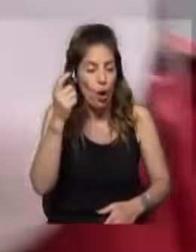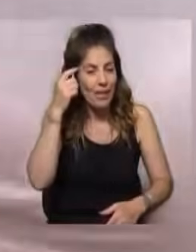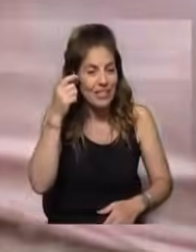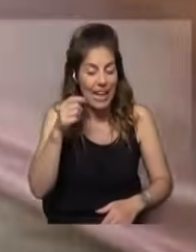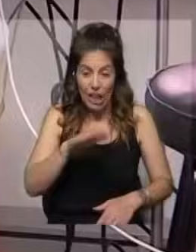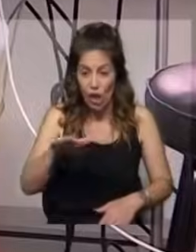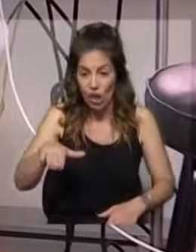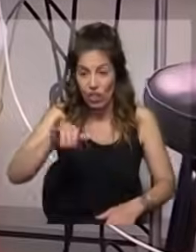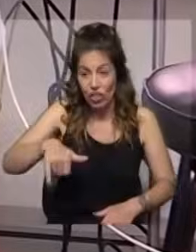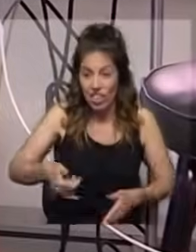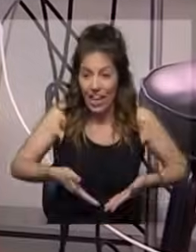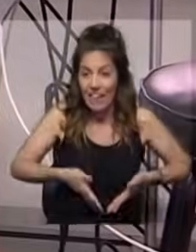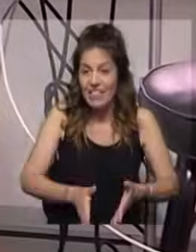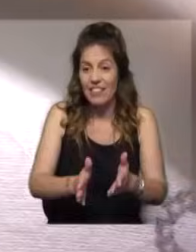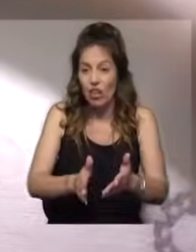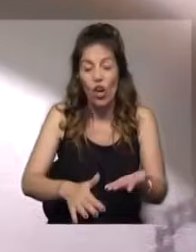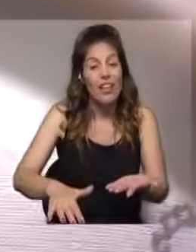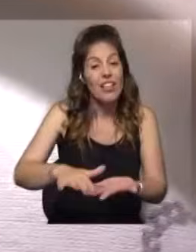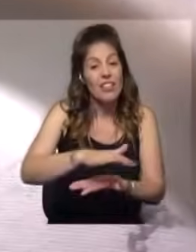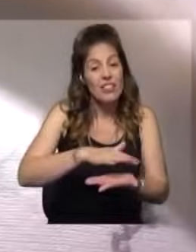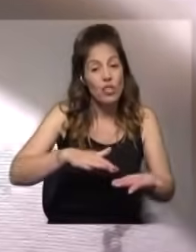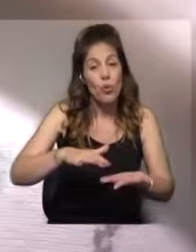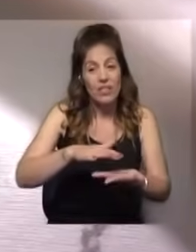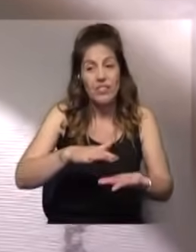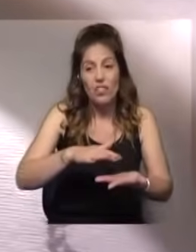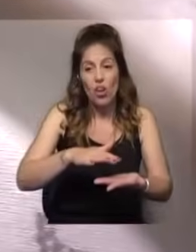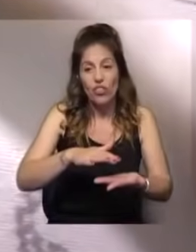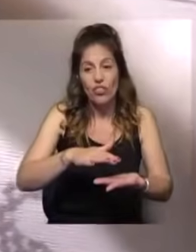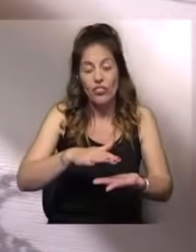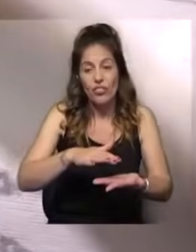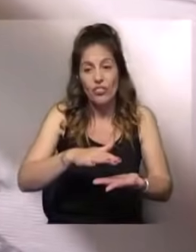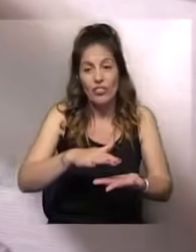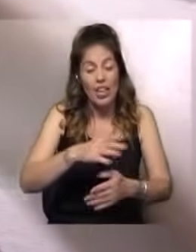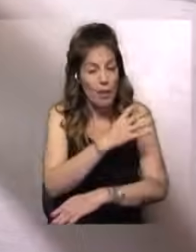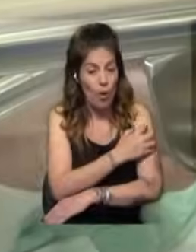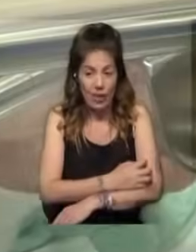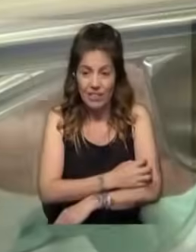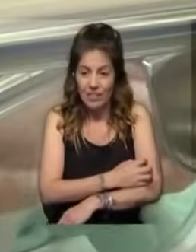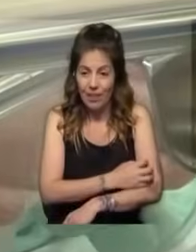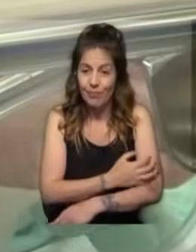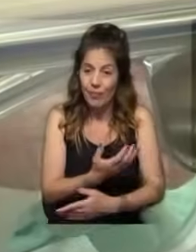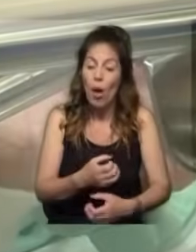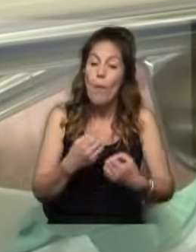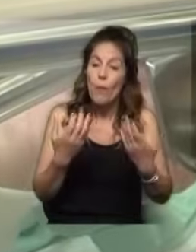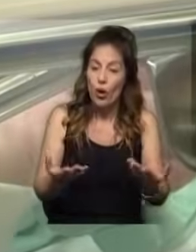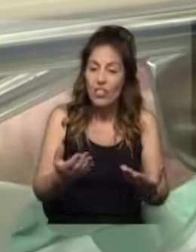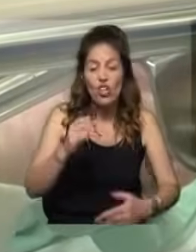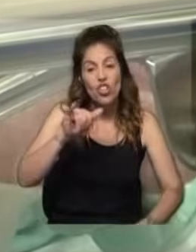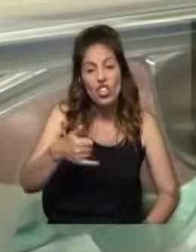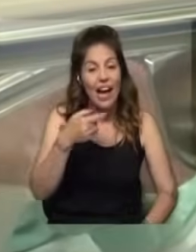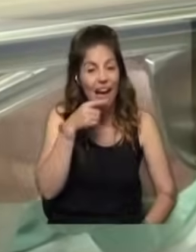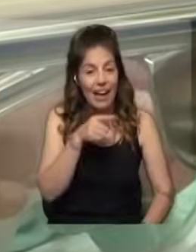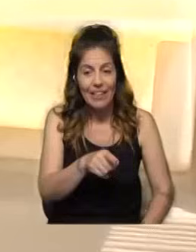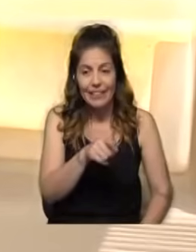nacieron están en una este proporción más alta que el resto de las edades en condición de pobreza no y que por tanto ya tenemos me